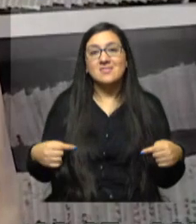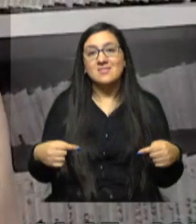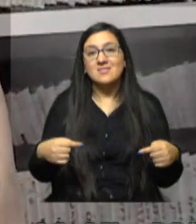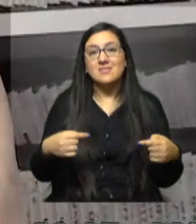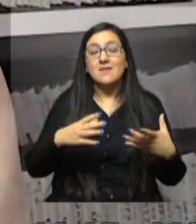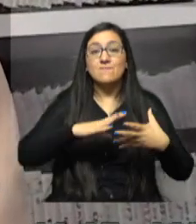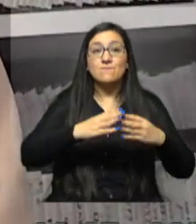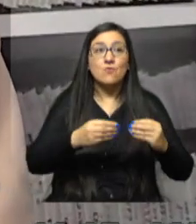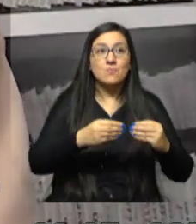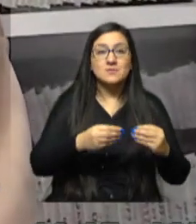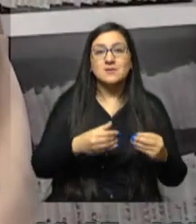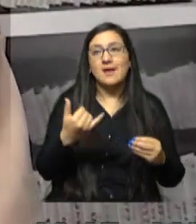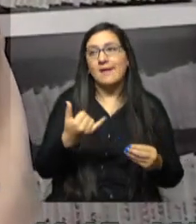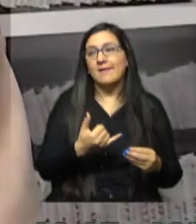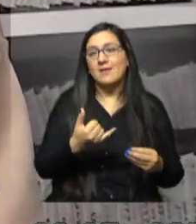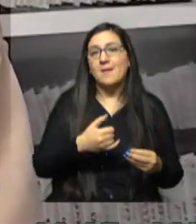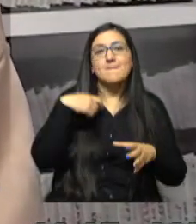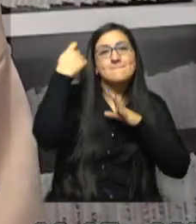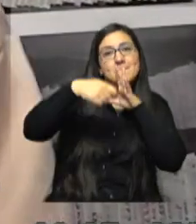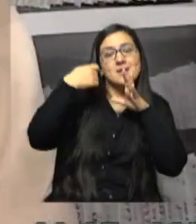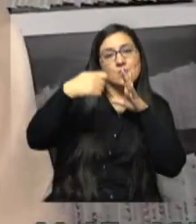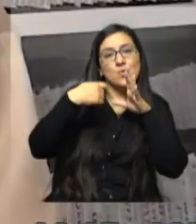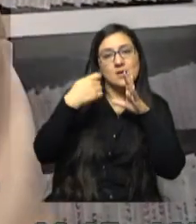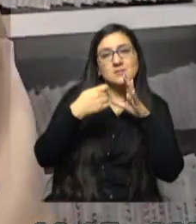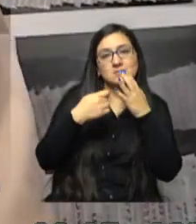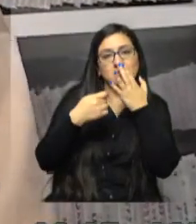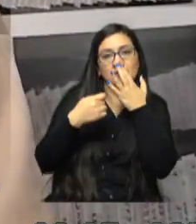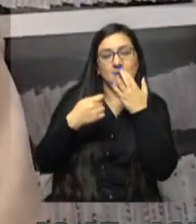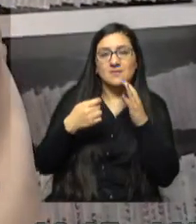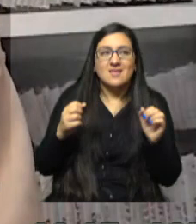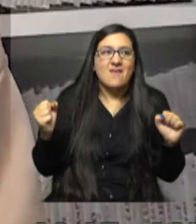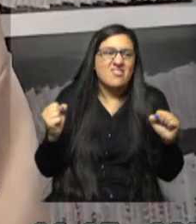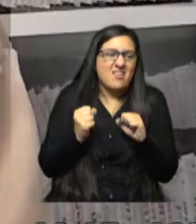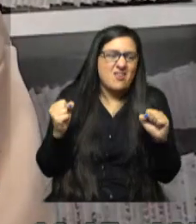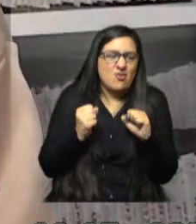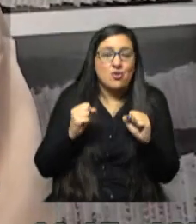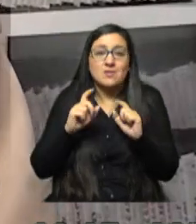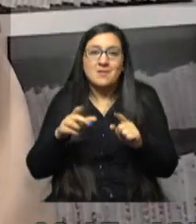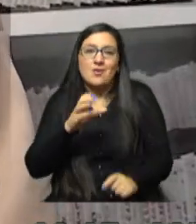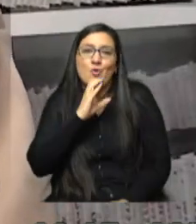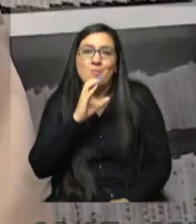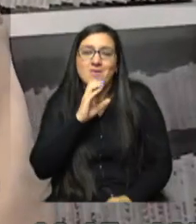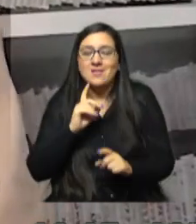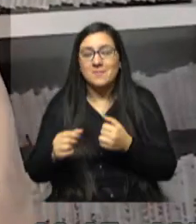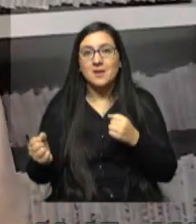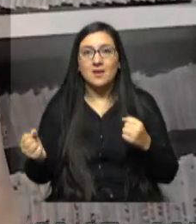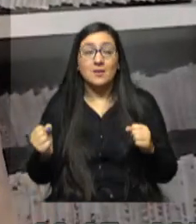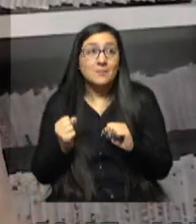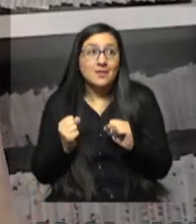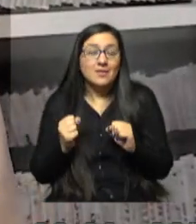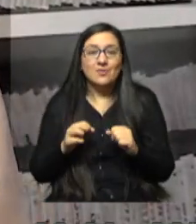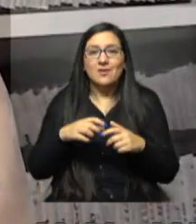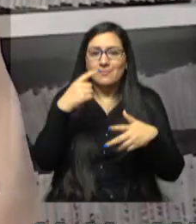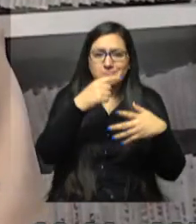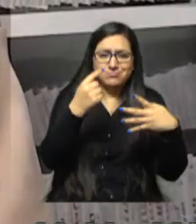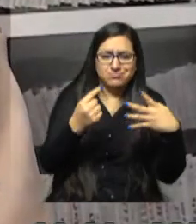aparecer. Vemos películas que tienen que ver con el género de terror, hay dramas, hay comedias. Eso le iba a preguntar, la diversidad de